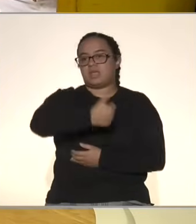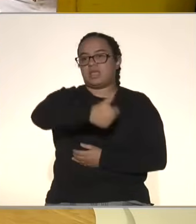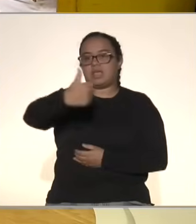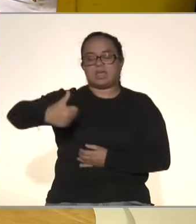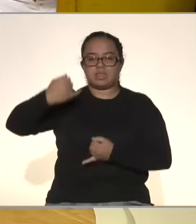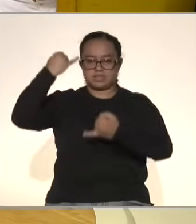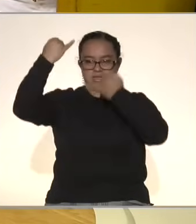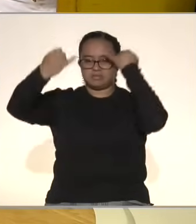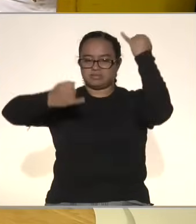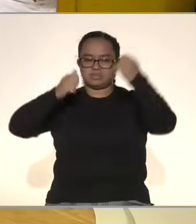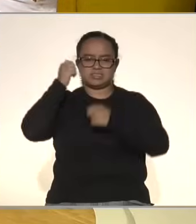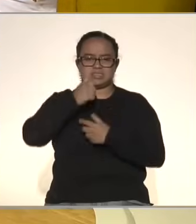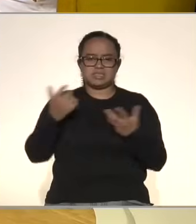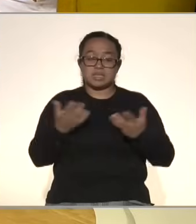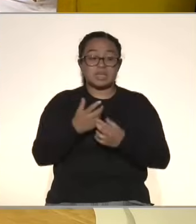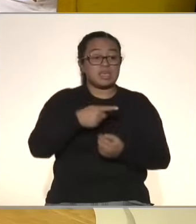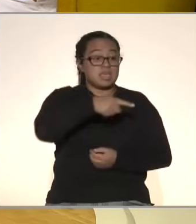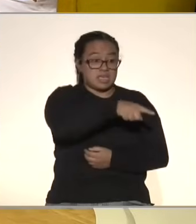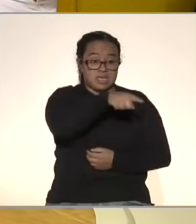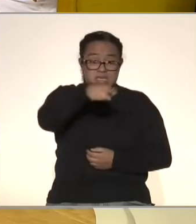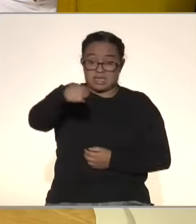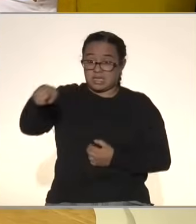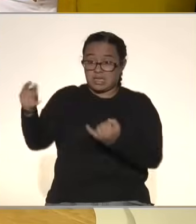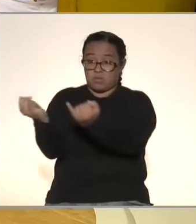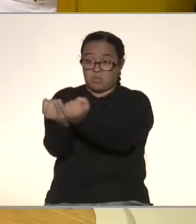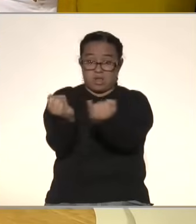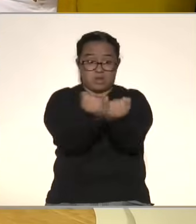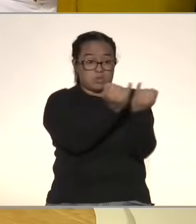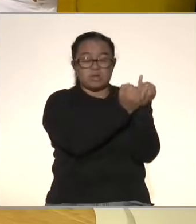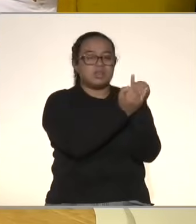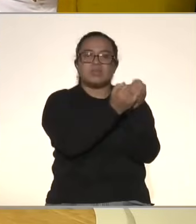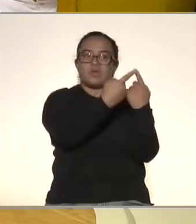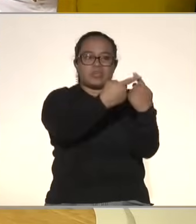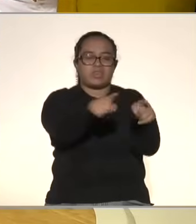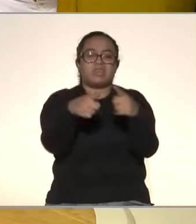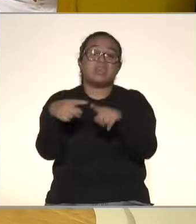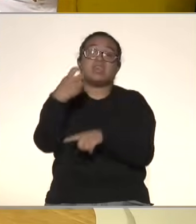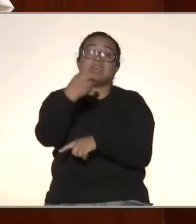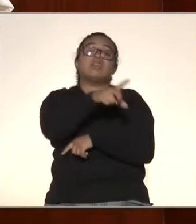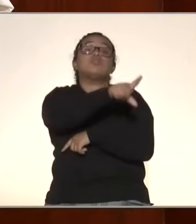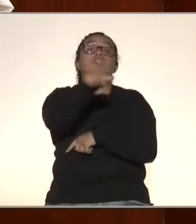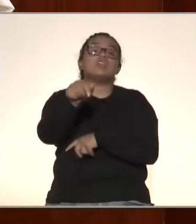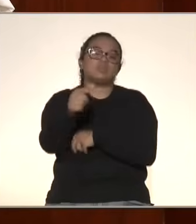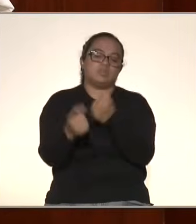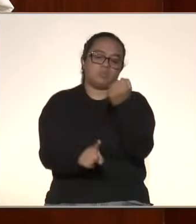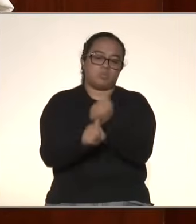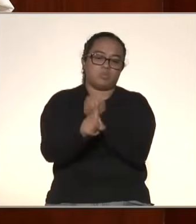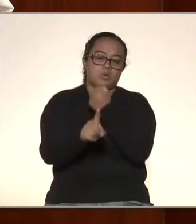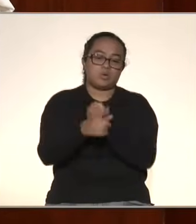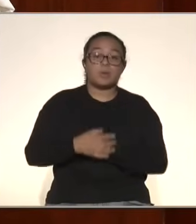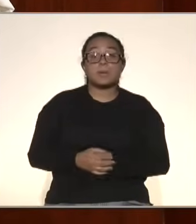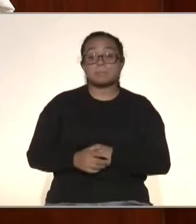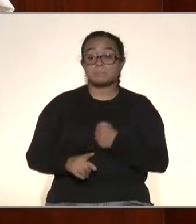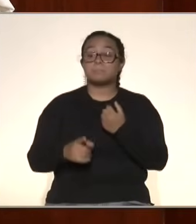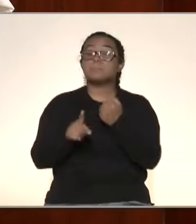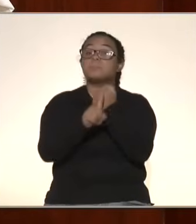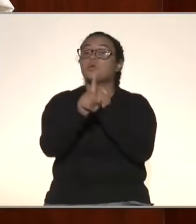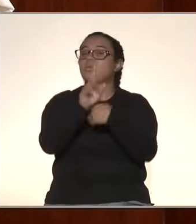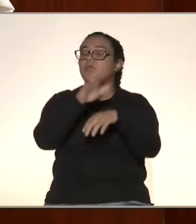Gaby, que nos hacemos y que no compartimos y eso causa mucho problema. Efectivamente, un problema muy importante es el no